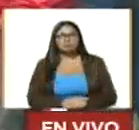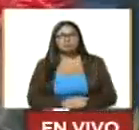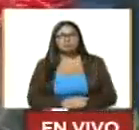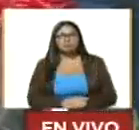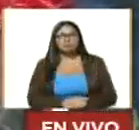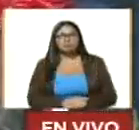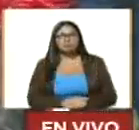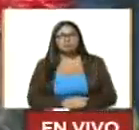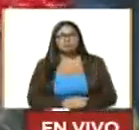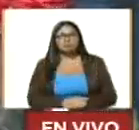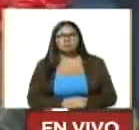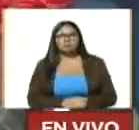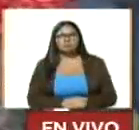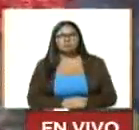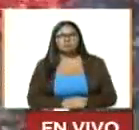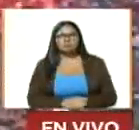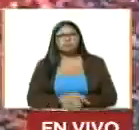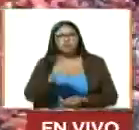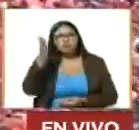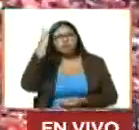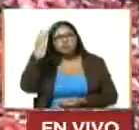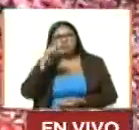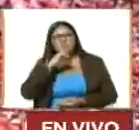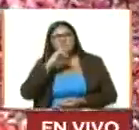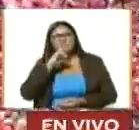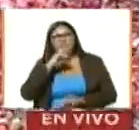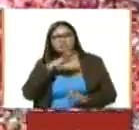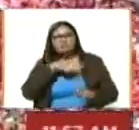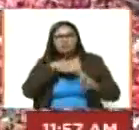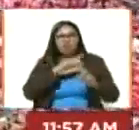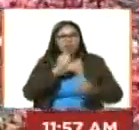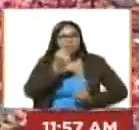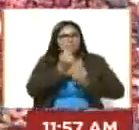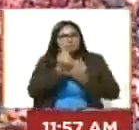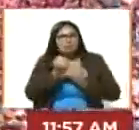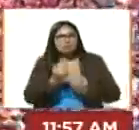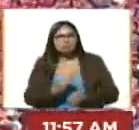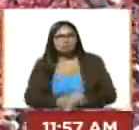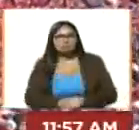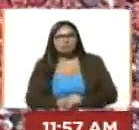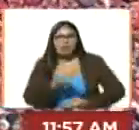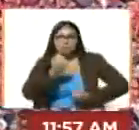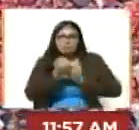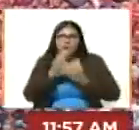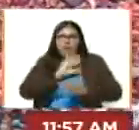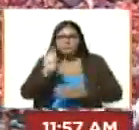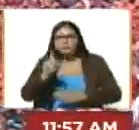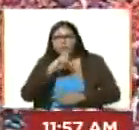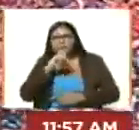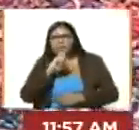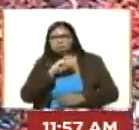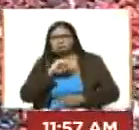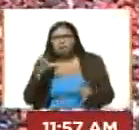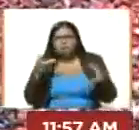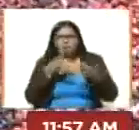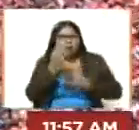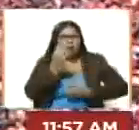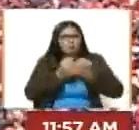¿ah? Tú sabes que es difícil conspirar a favor de la patria. Y nosotros nos reuníamos a conspirar a favor de la